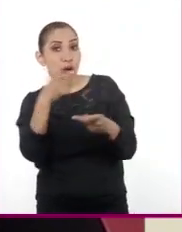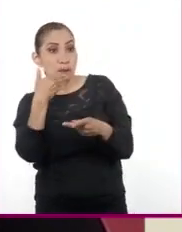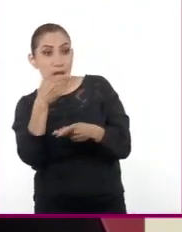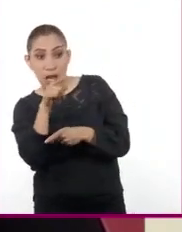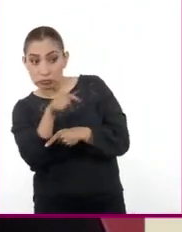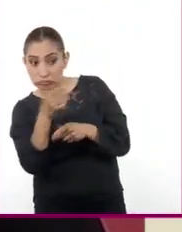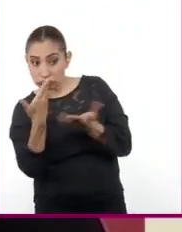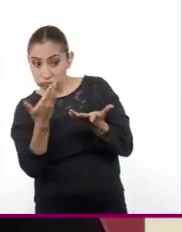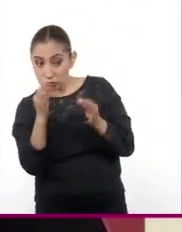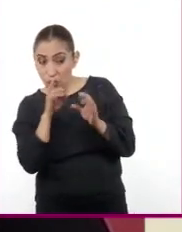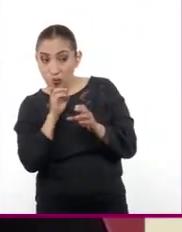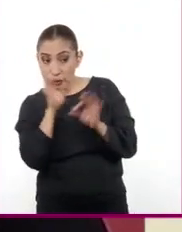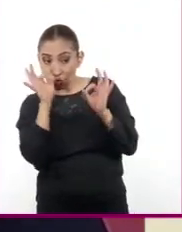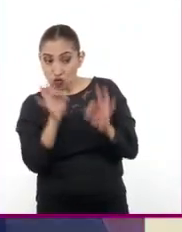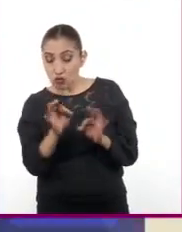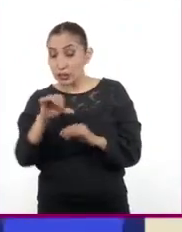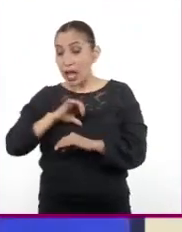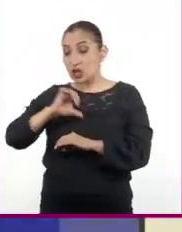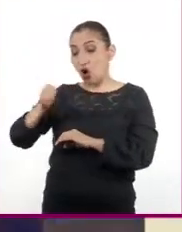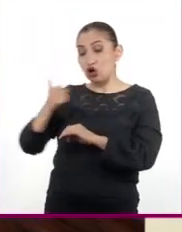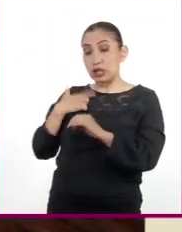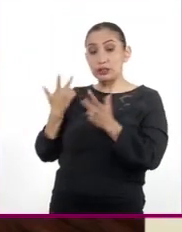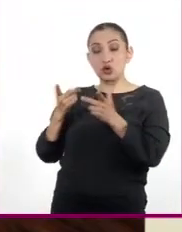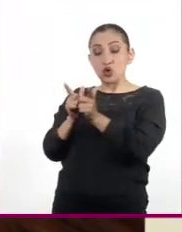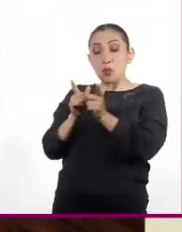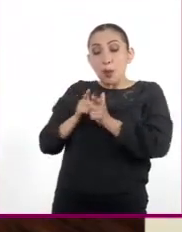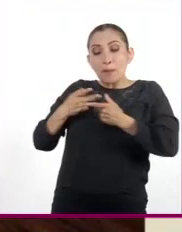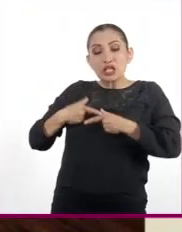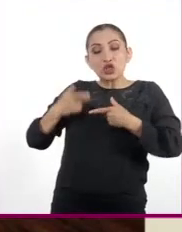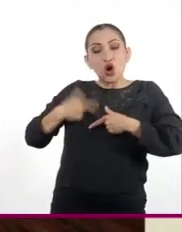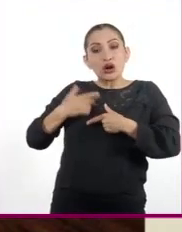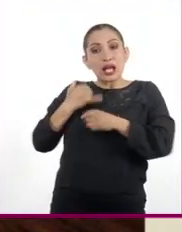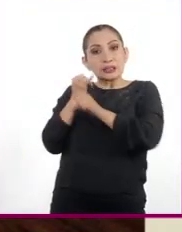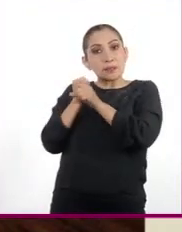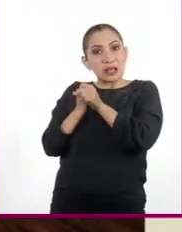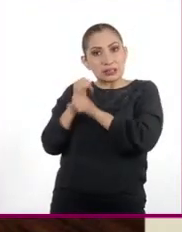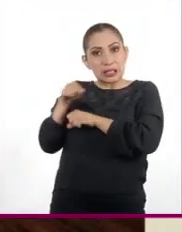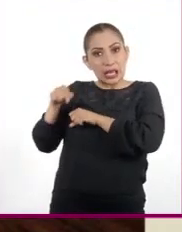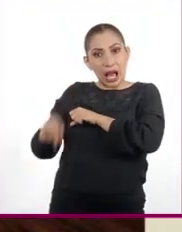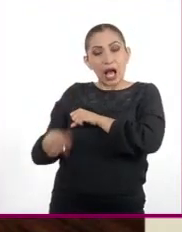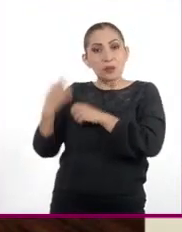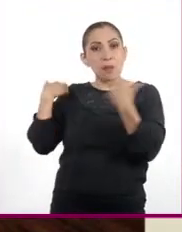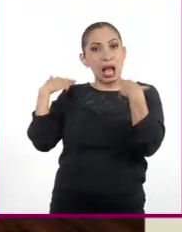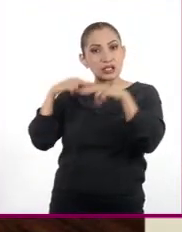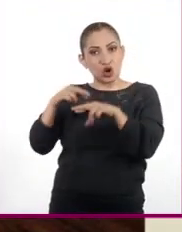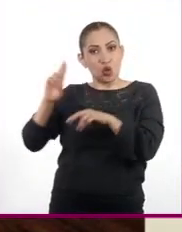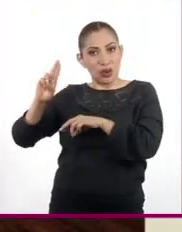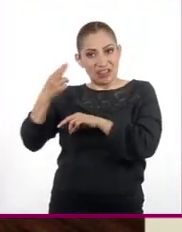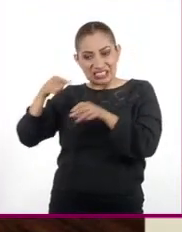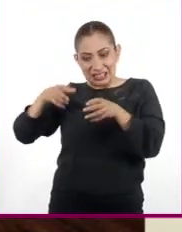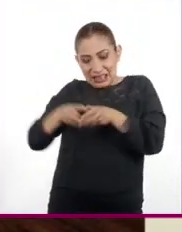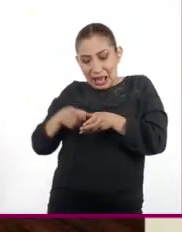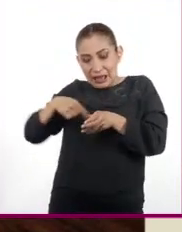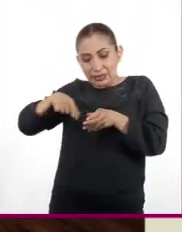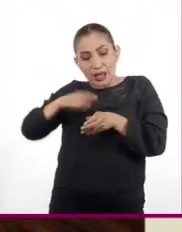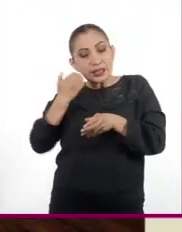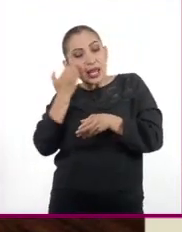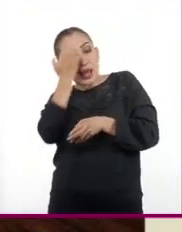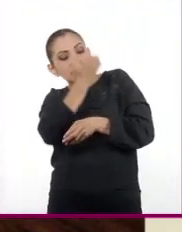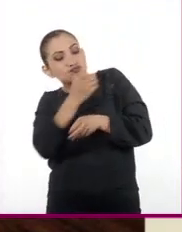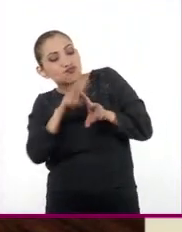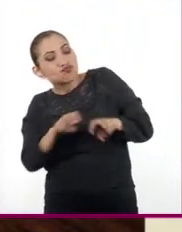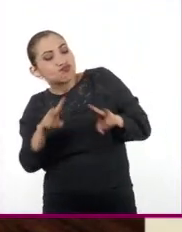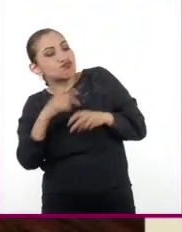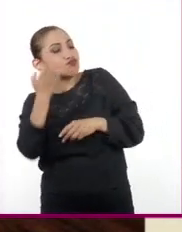existen también los que son académicos, formados por investigadores y profesores interesados en analizar desde